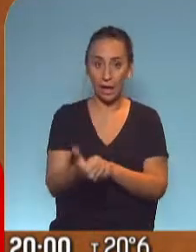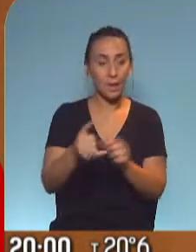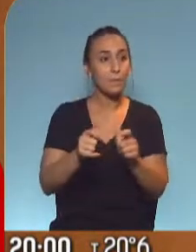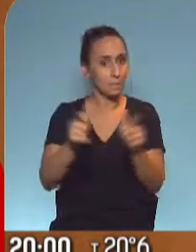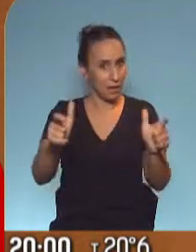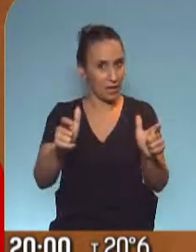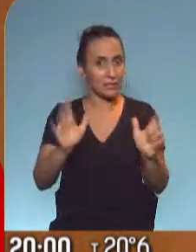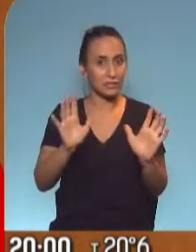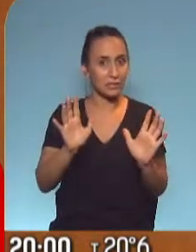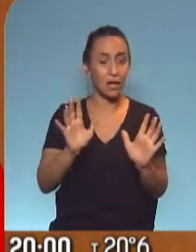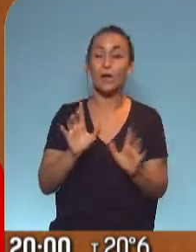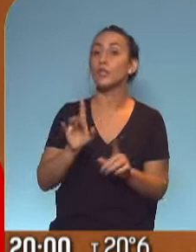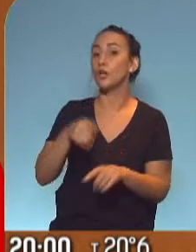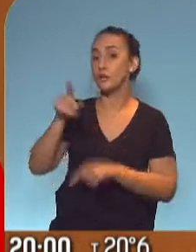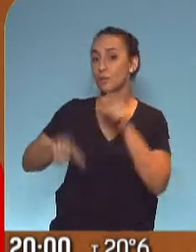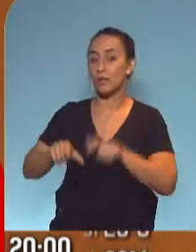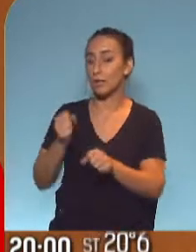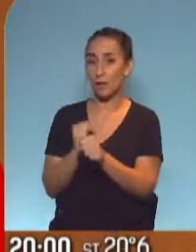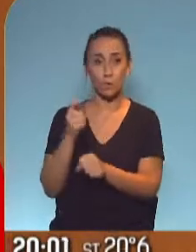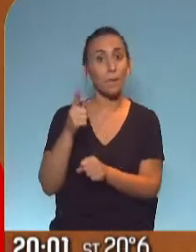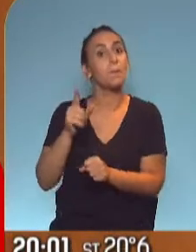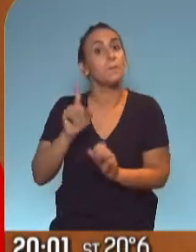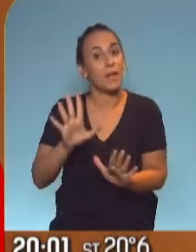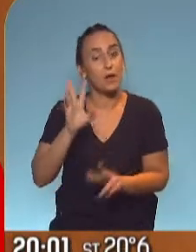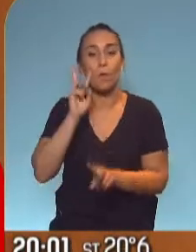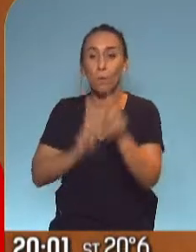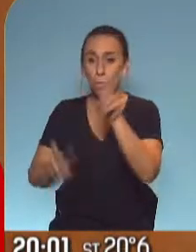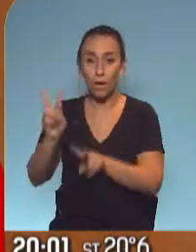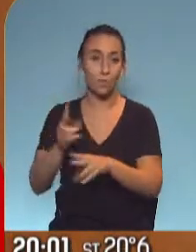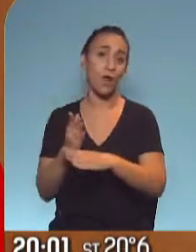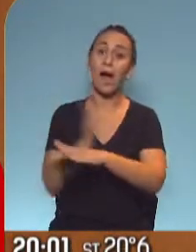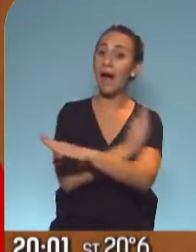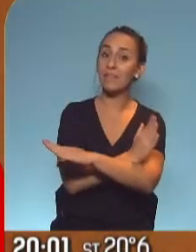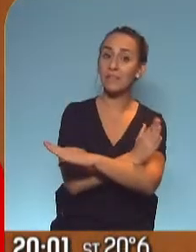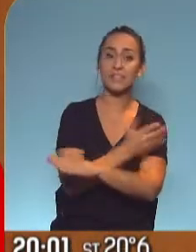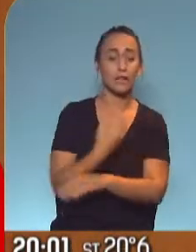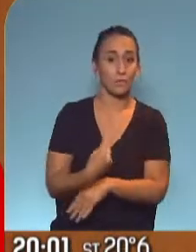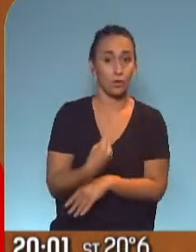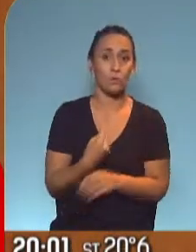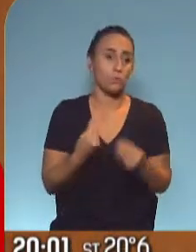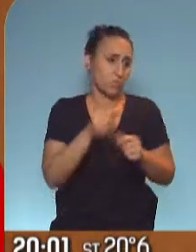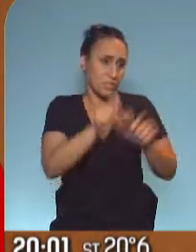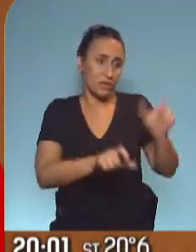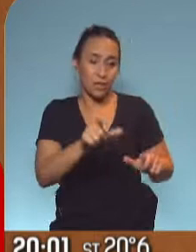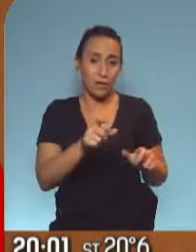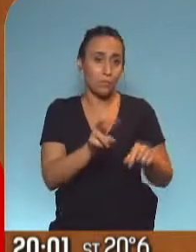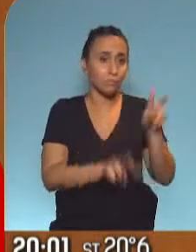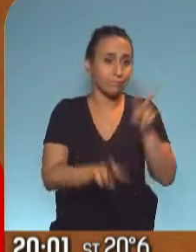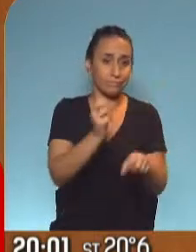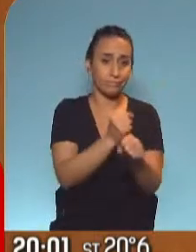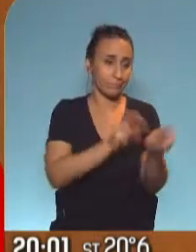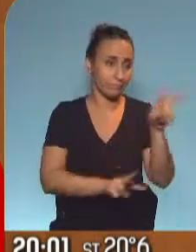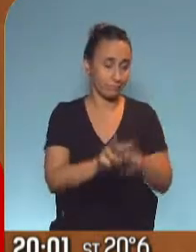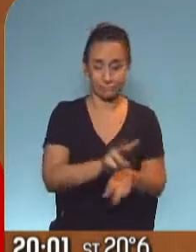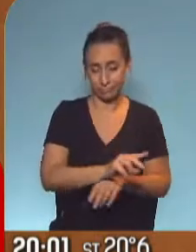también no tiene pero está buscando. Lo que había pasado en los trimestres anteriores es que mucha gente dejaba de buscar el trabajo porque no estaba la posibilidad